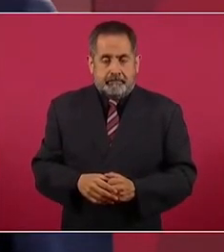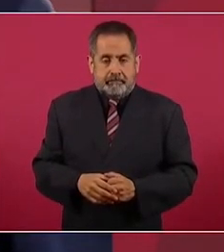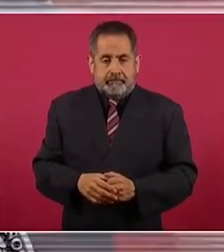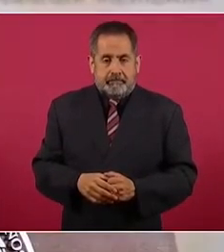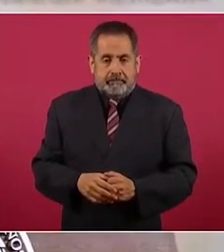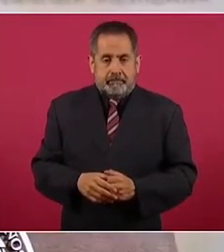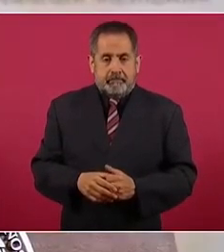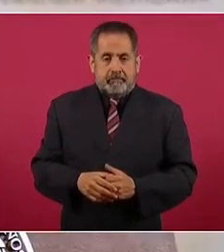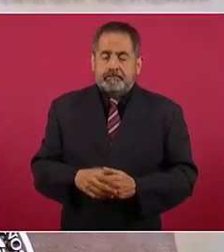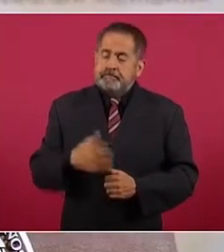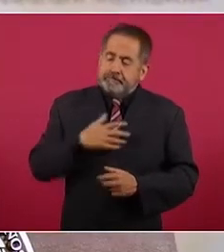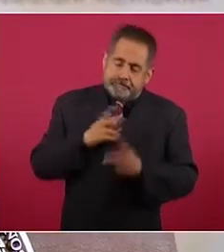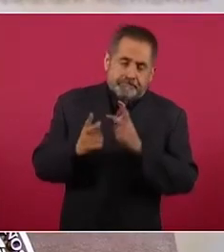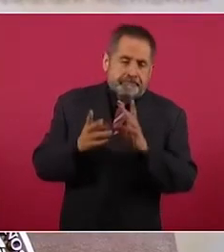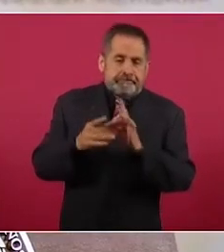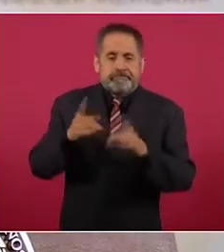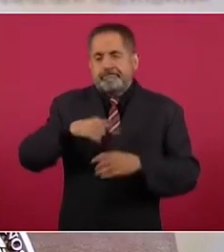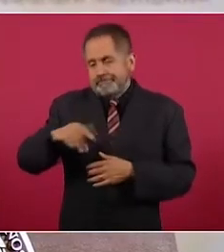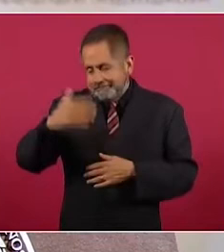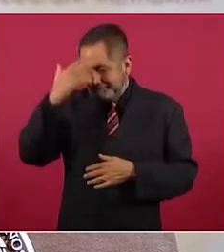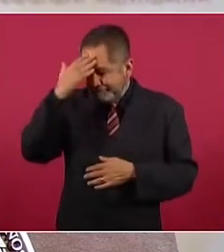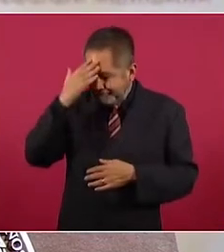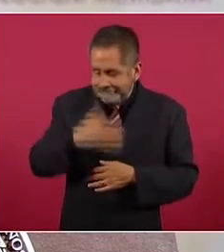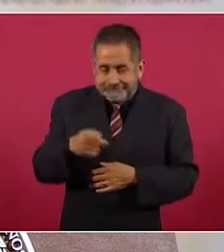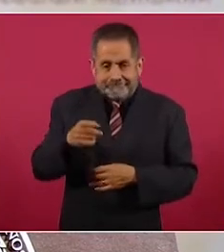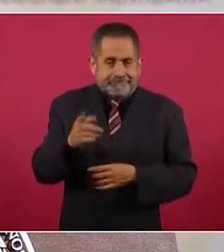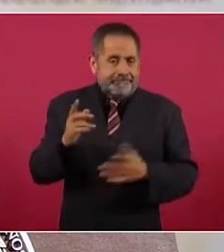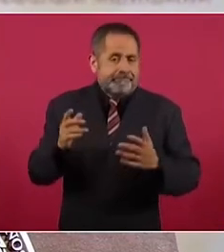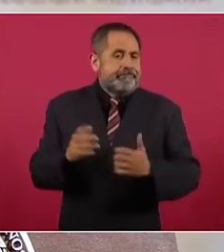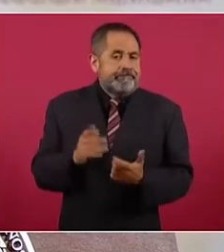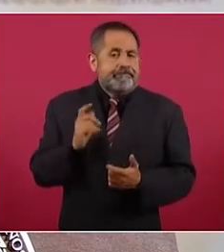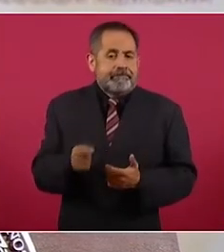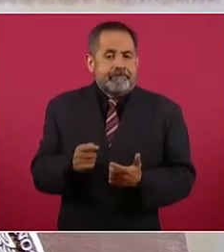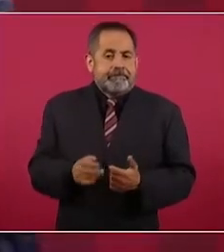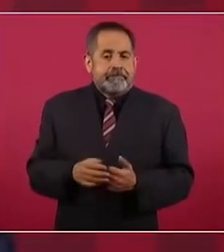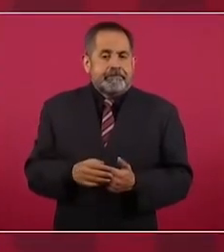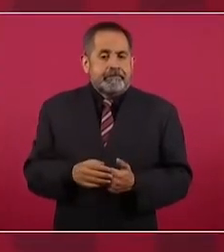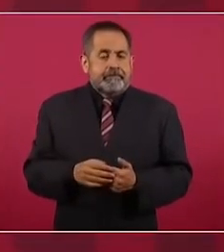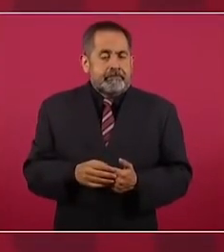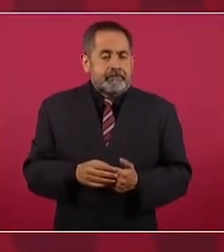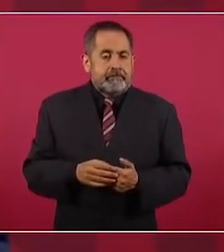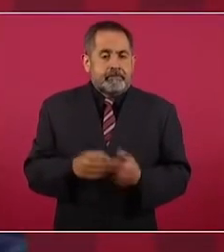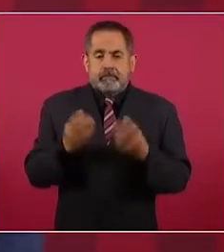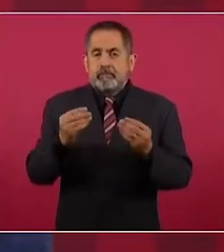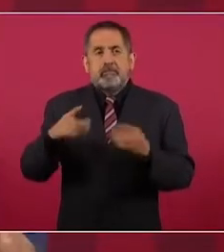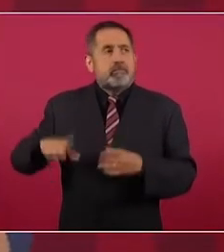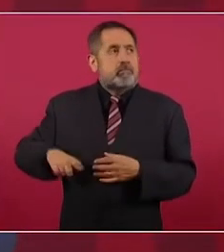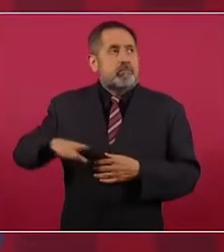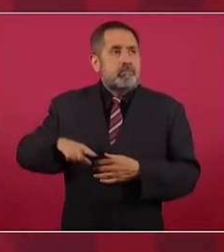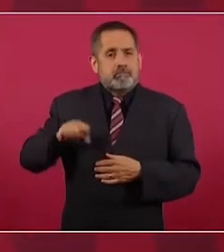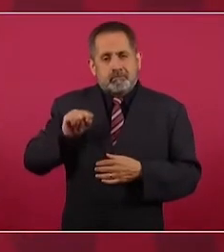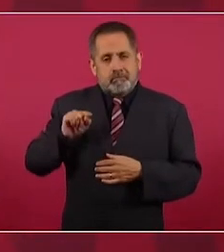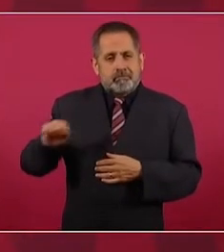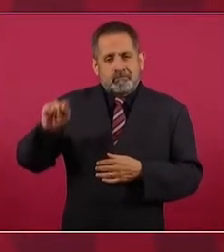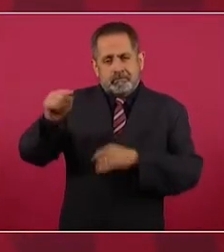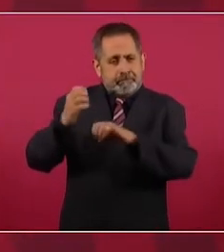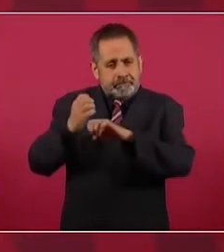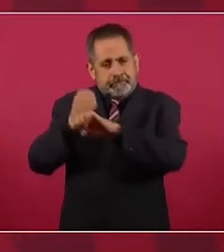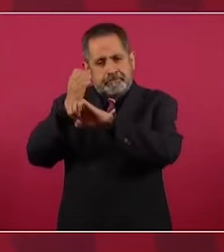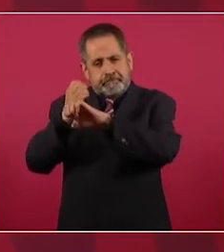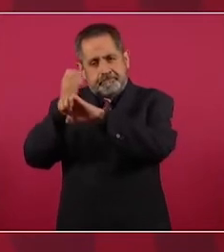ya se ha hablado y se sabe de que muchos gobiernos